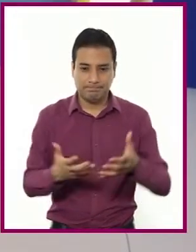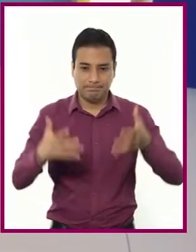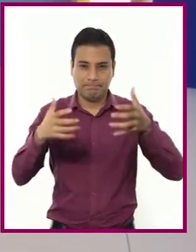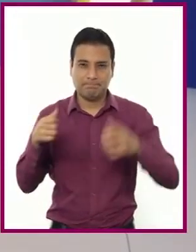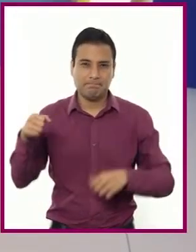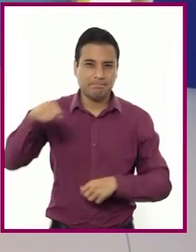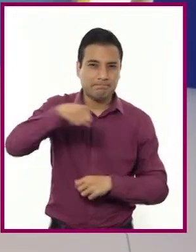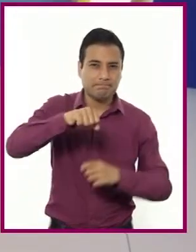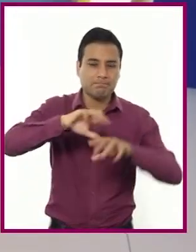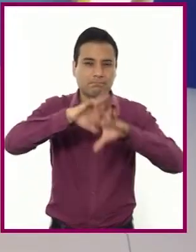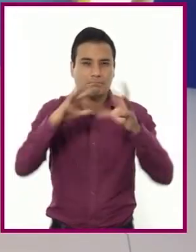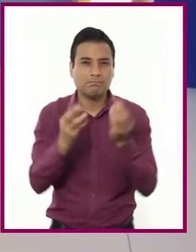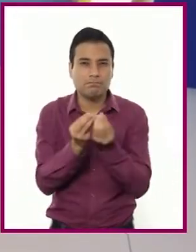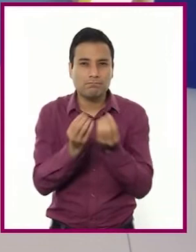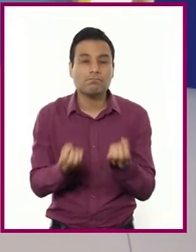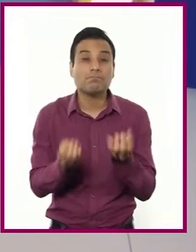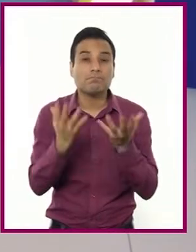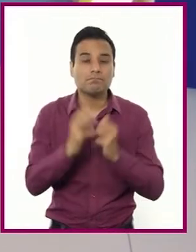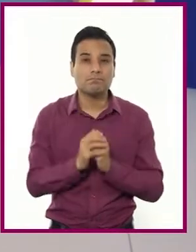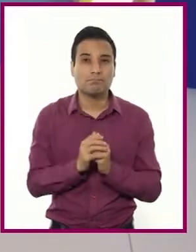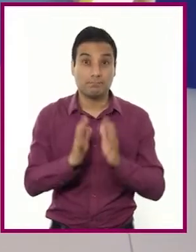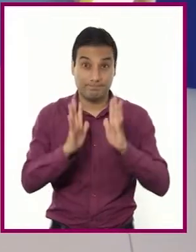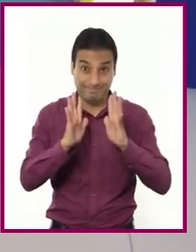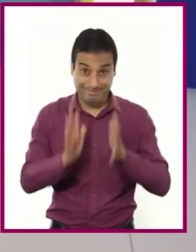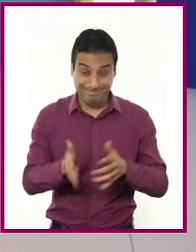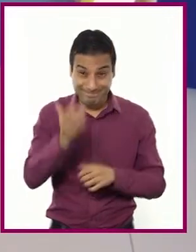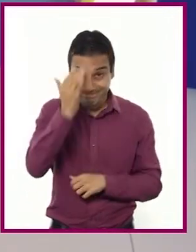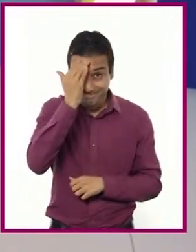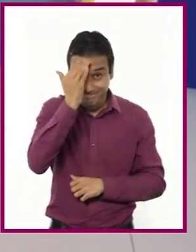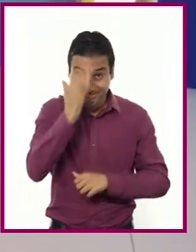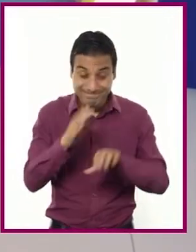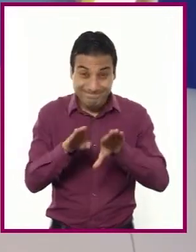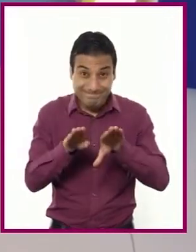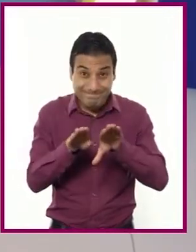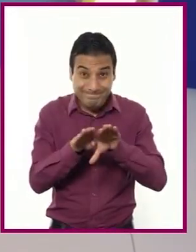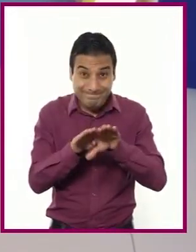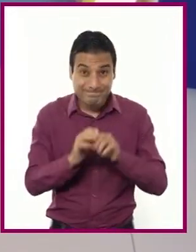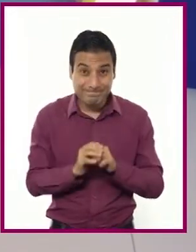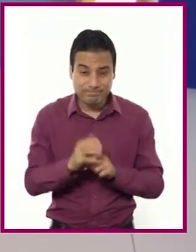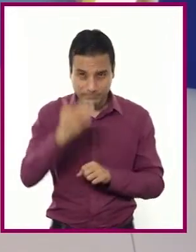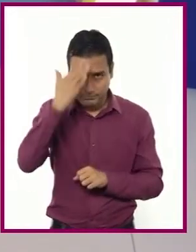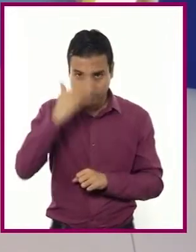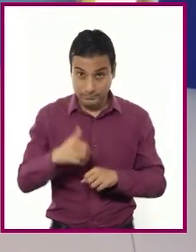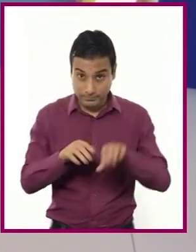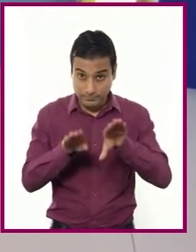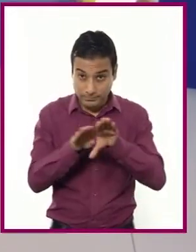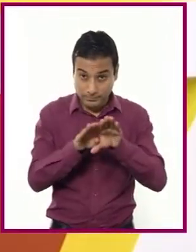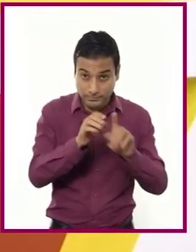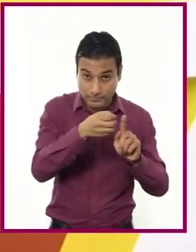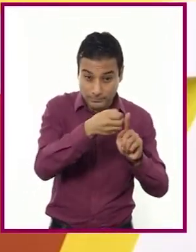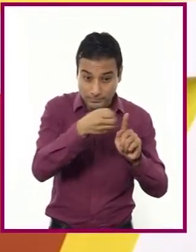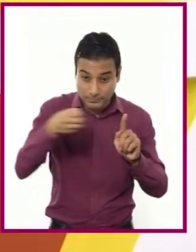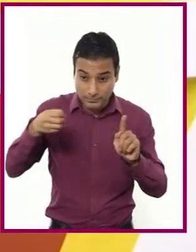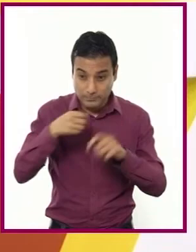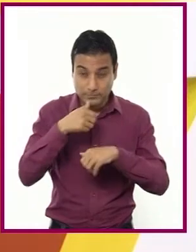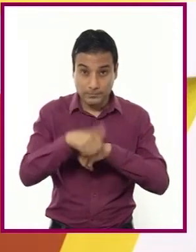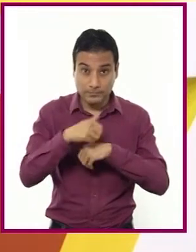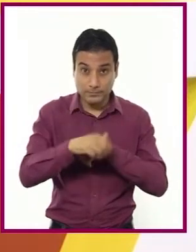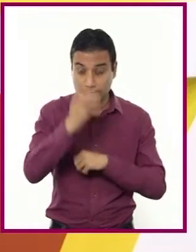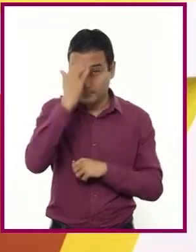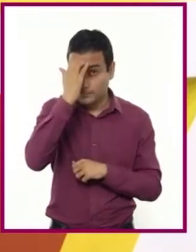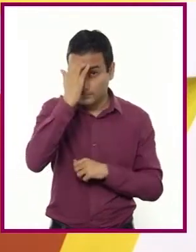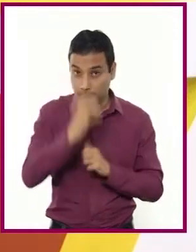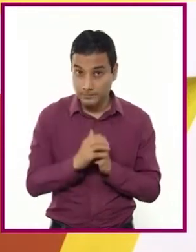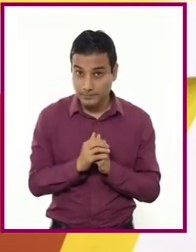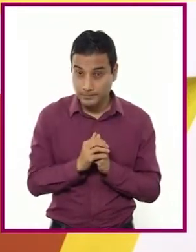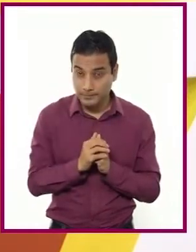final? ¿Ya lograron identificar las expresiones que deben ser iguales para plantear la ecuación? Las expresiones